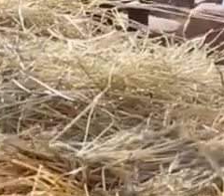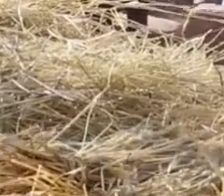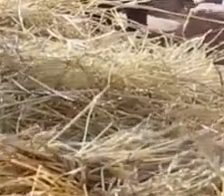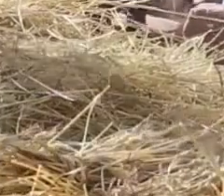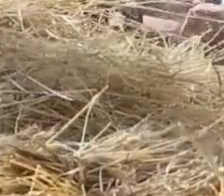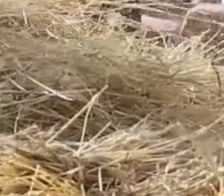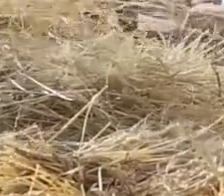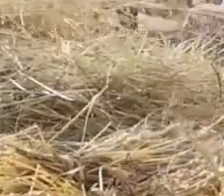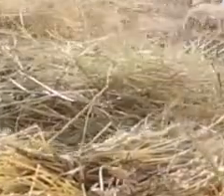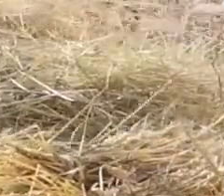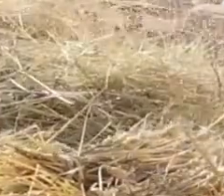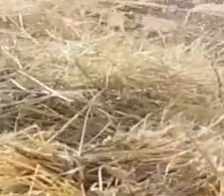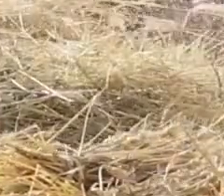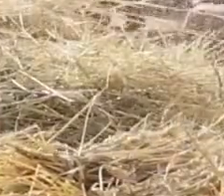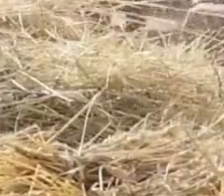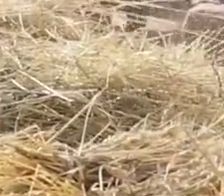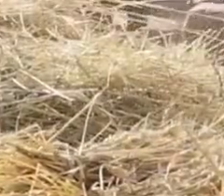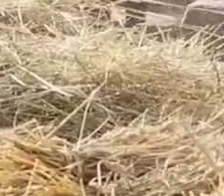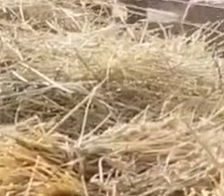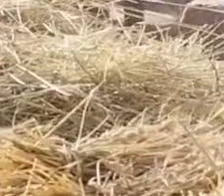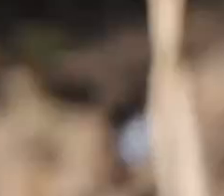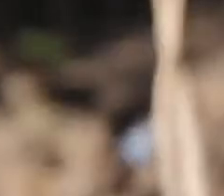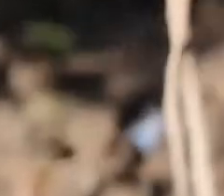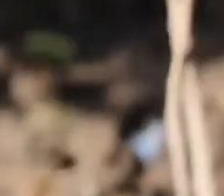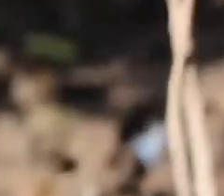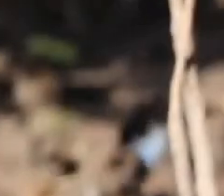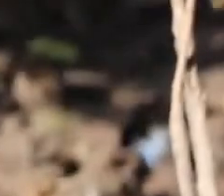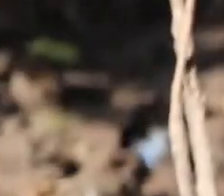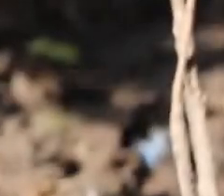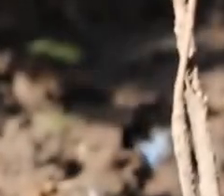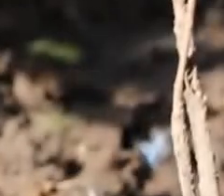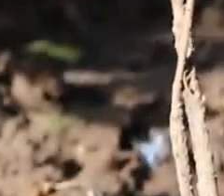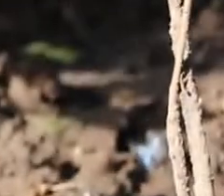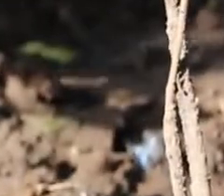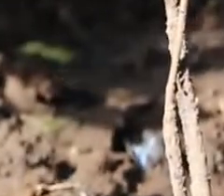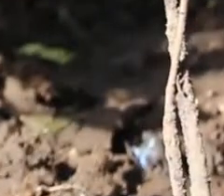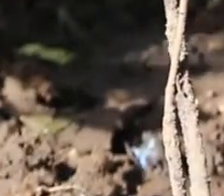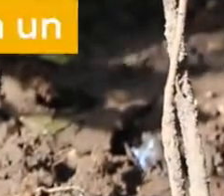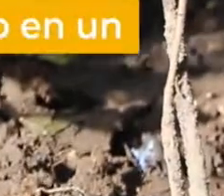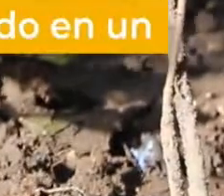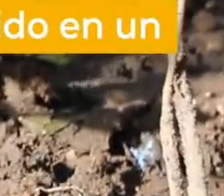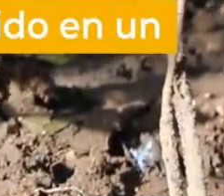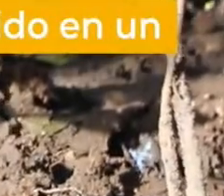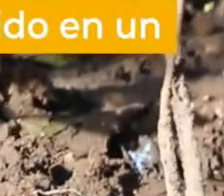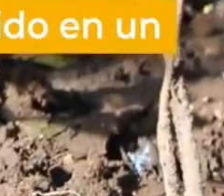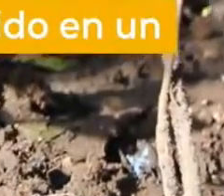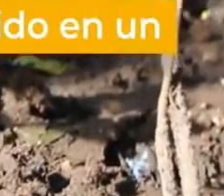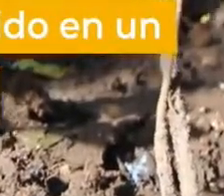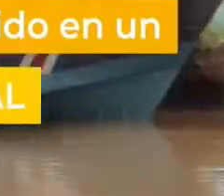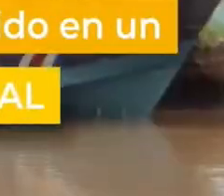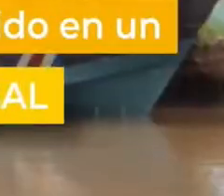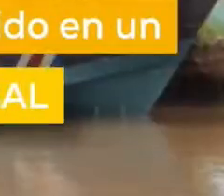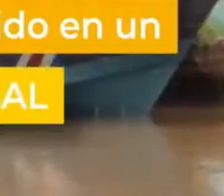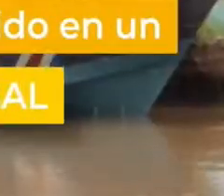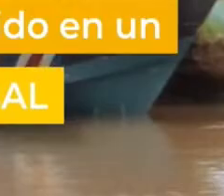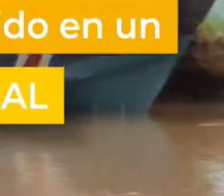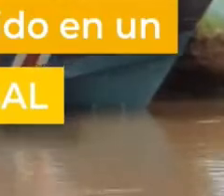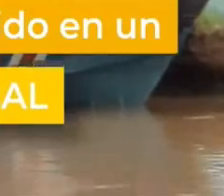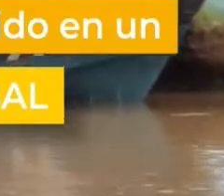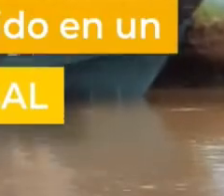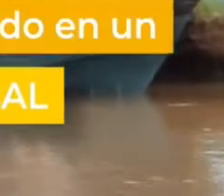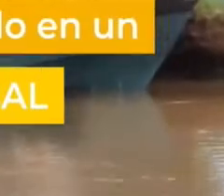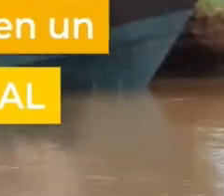marcha de planes nacionales y regionales. Así, América Latina y el Caribe se ha convertido en un referente